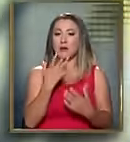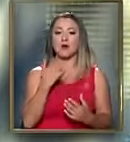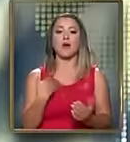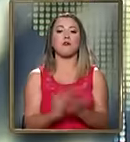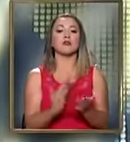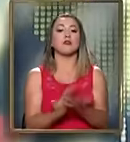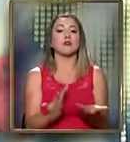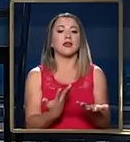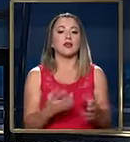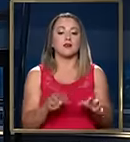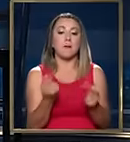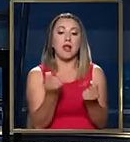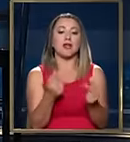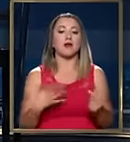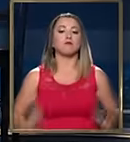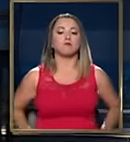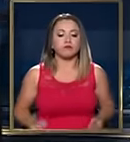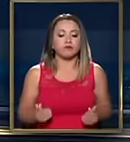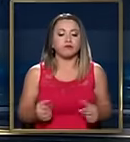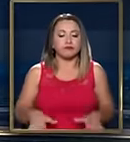con la plata, weón. ¿Sí o no, weón?